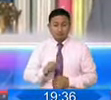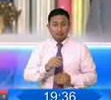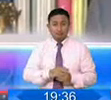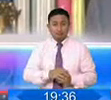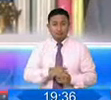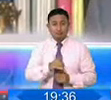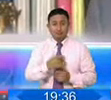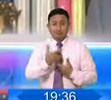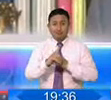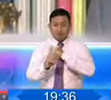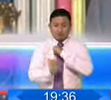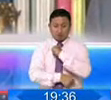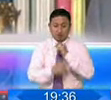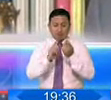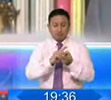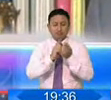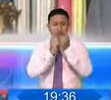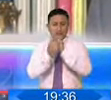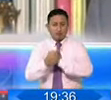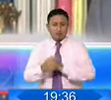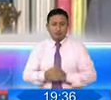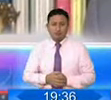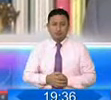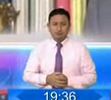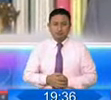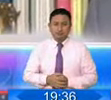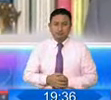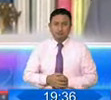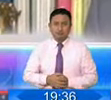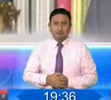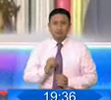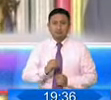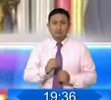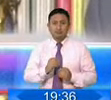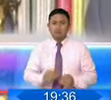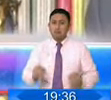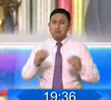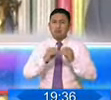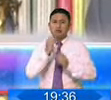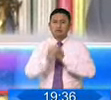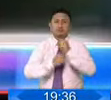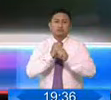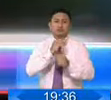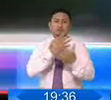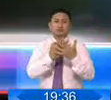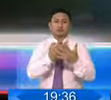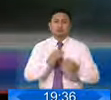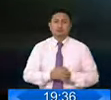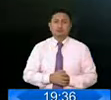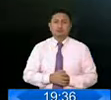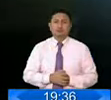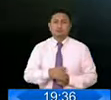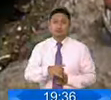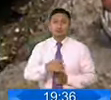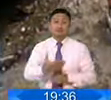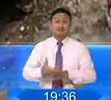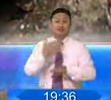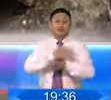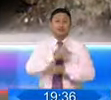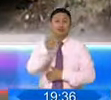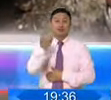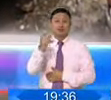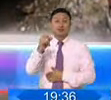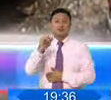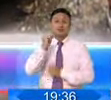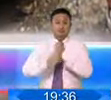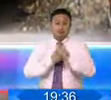reformen el fallo del tribunal e impongan la pena máxima. La menor tenía 11 años y